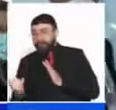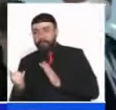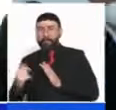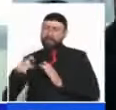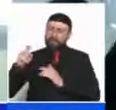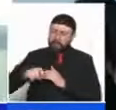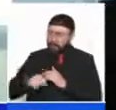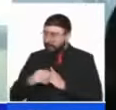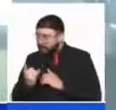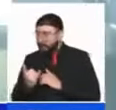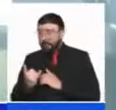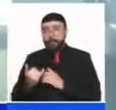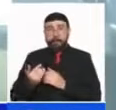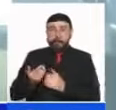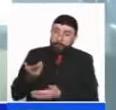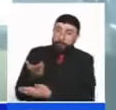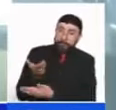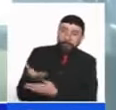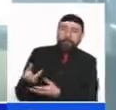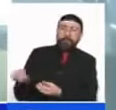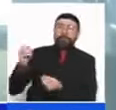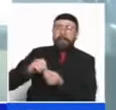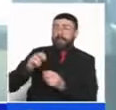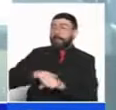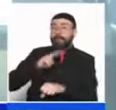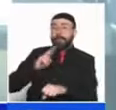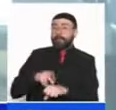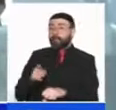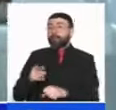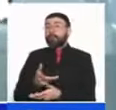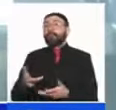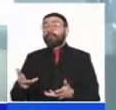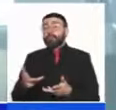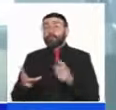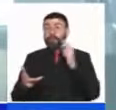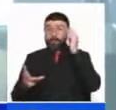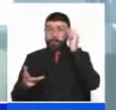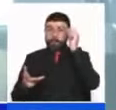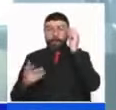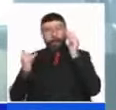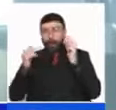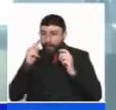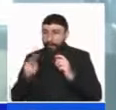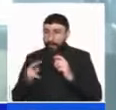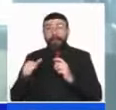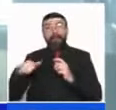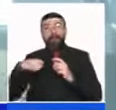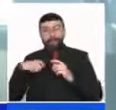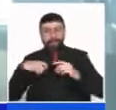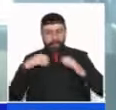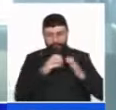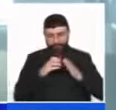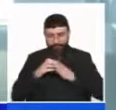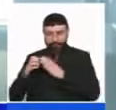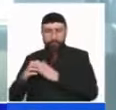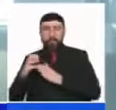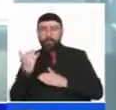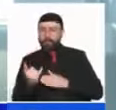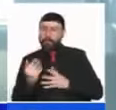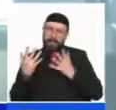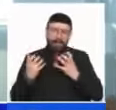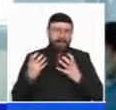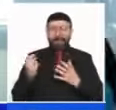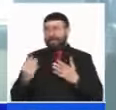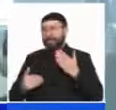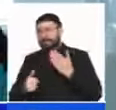requiriendo productos de mayor naturaleza, por ejemplo, y donde se nota que tienen a sus clientes contenido y con muchas ganas de